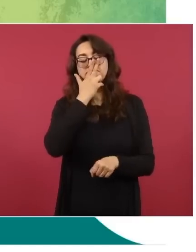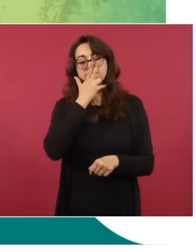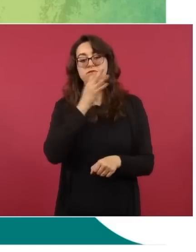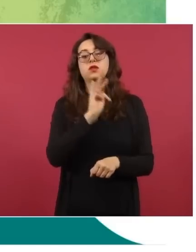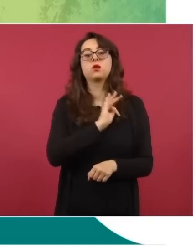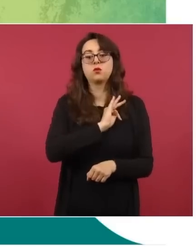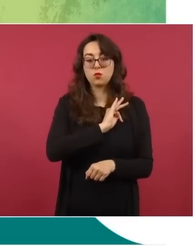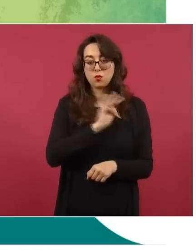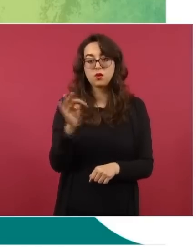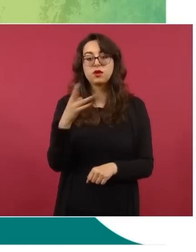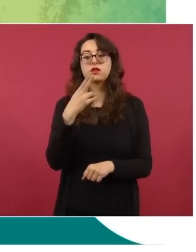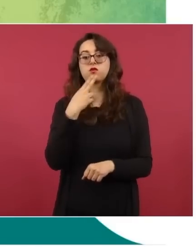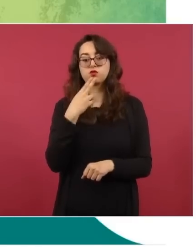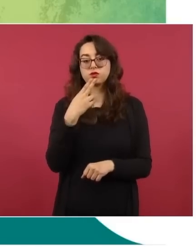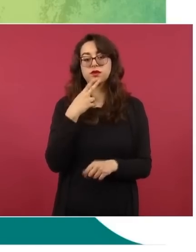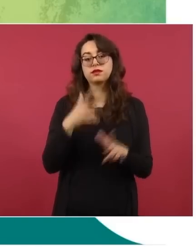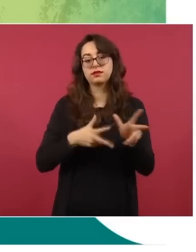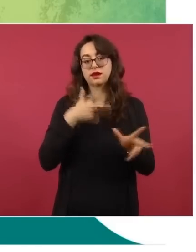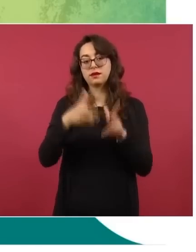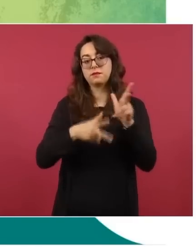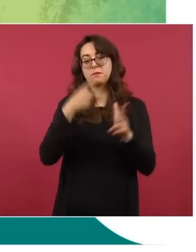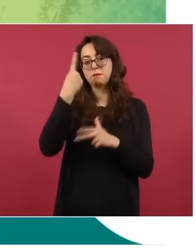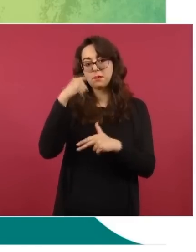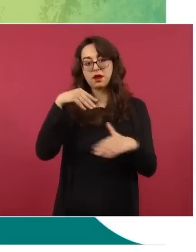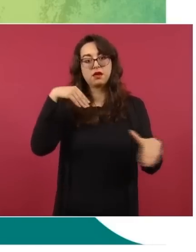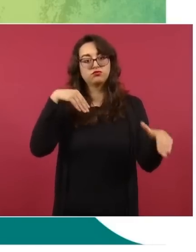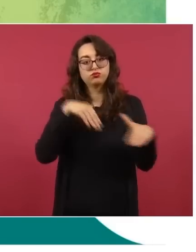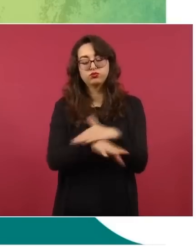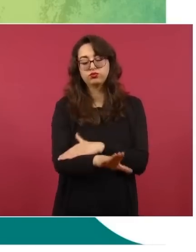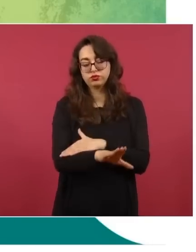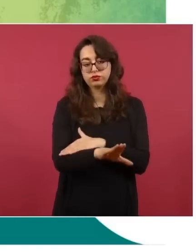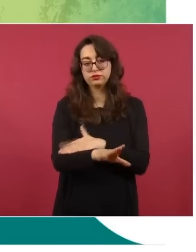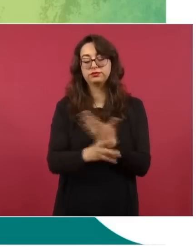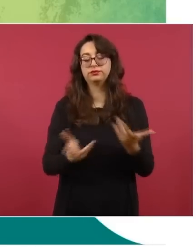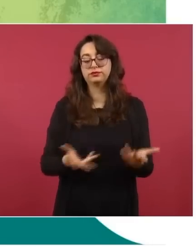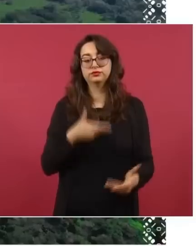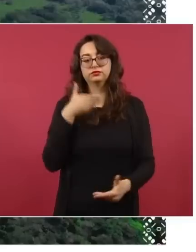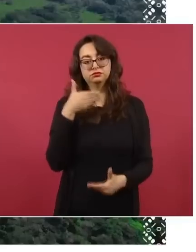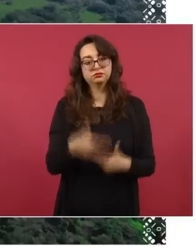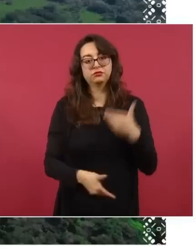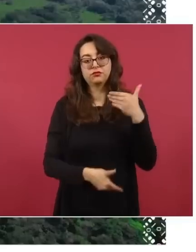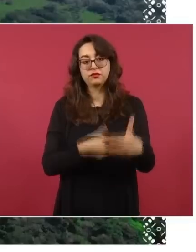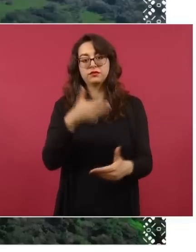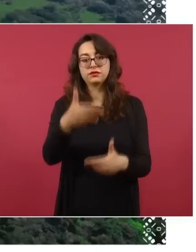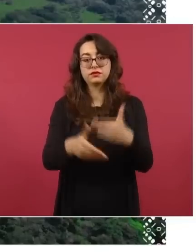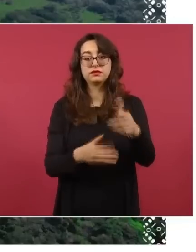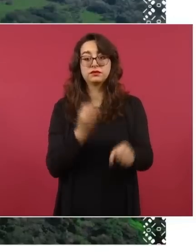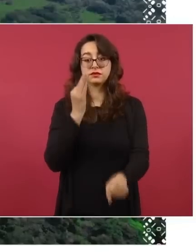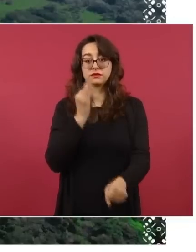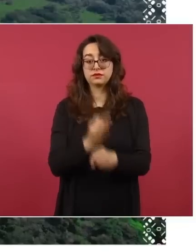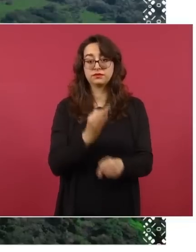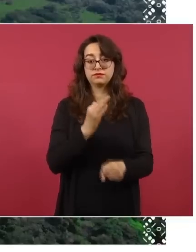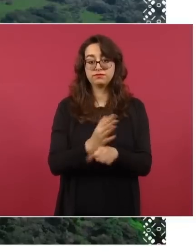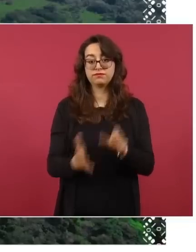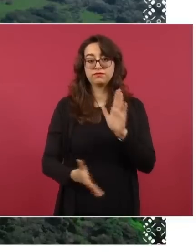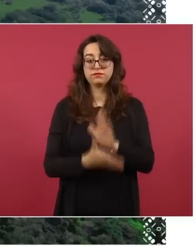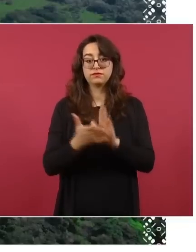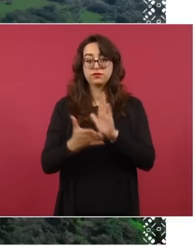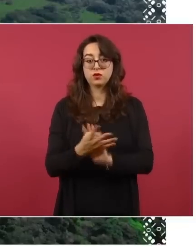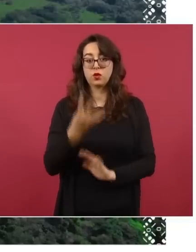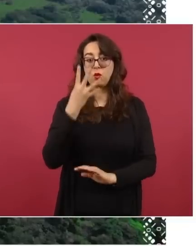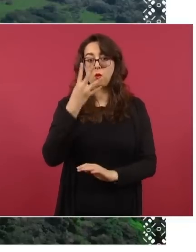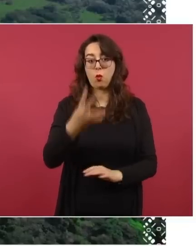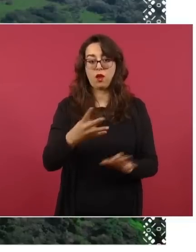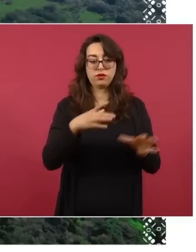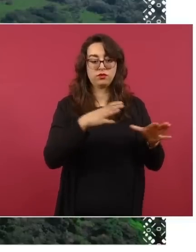a través del tren Maya los trabajos siguen avanzando de modo que actualmente los cuatro viaductos que se construyen en el tramo uno